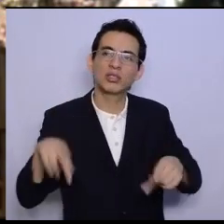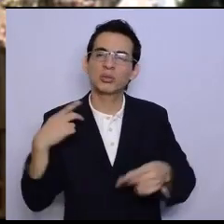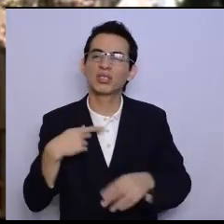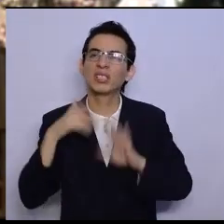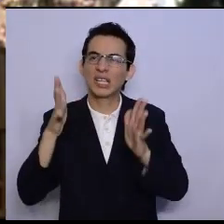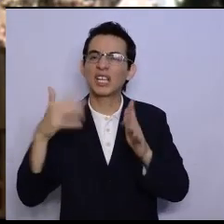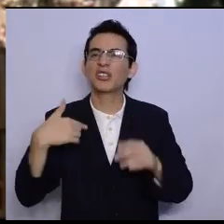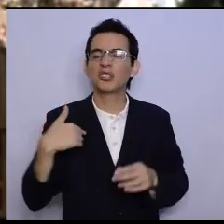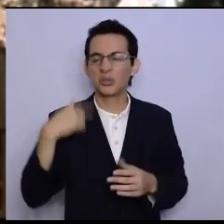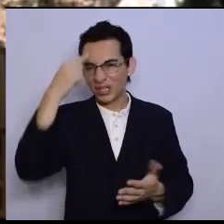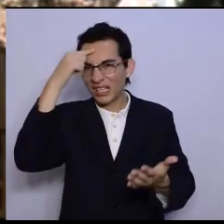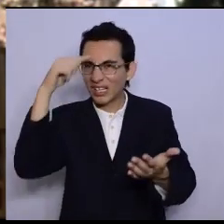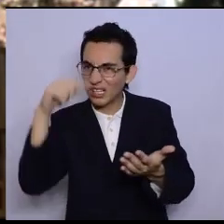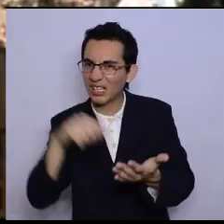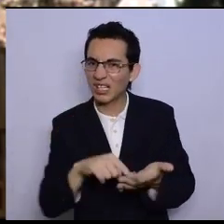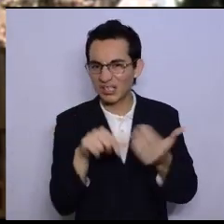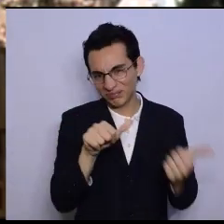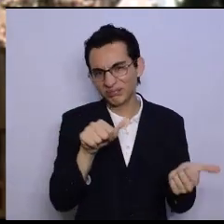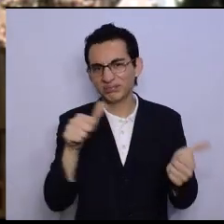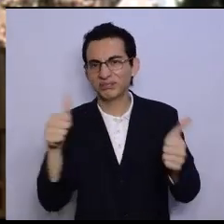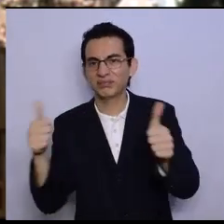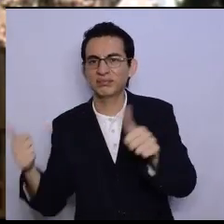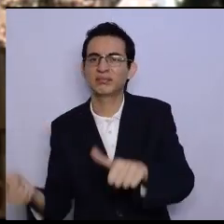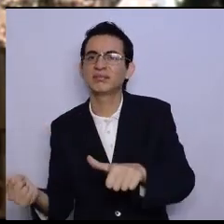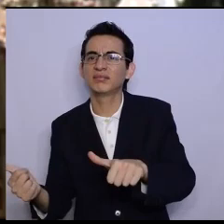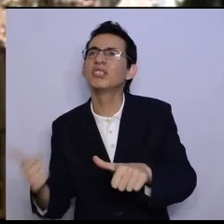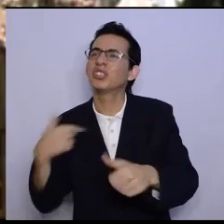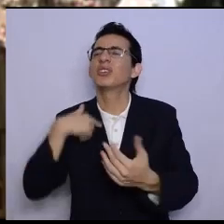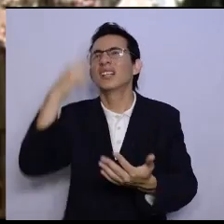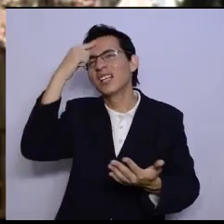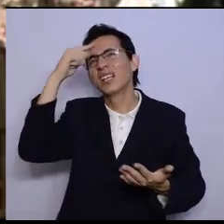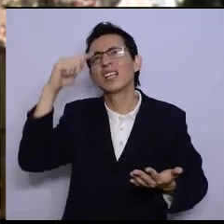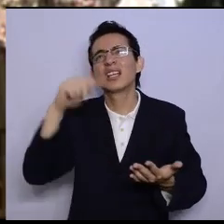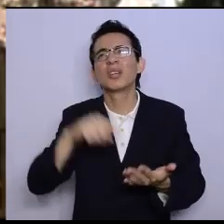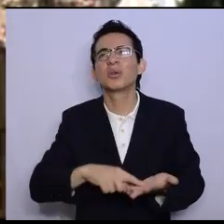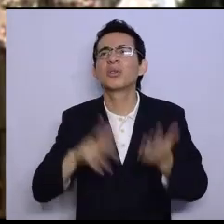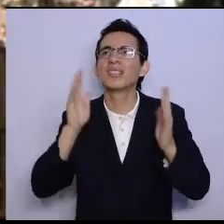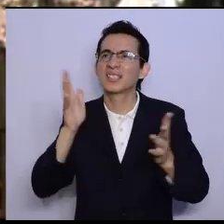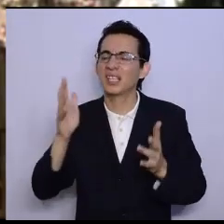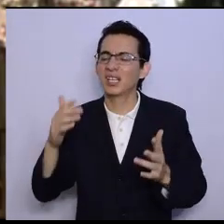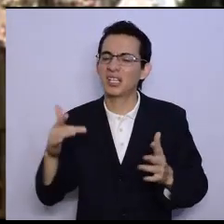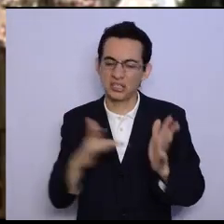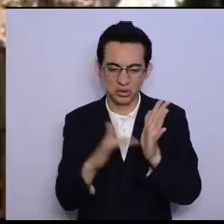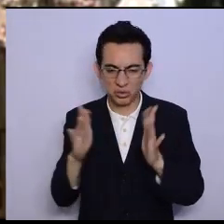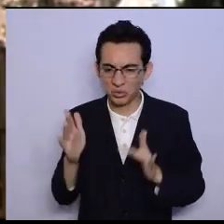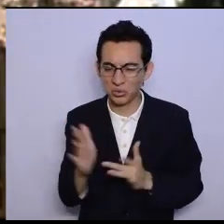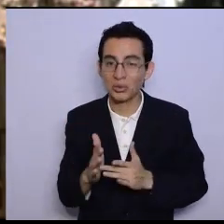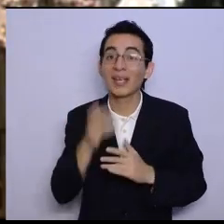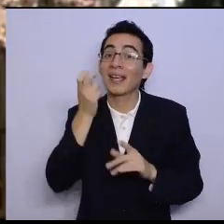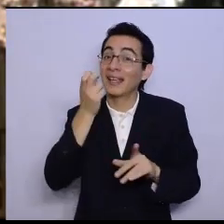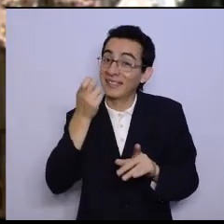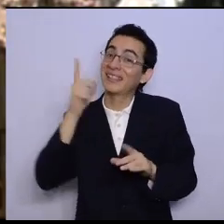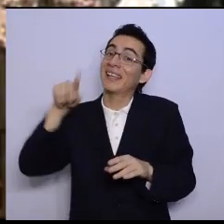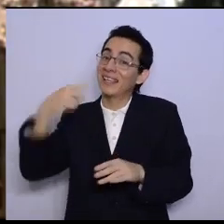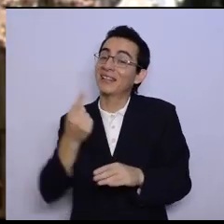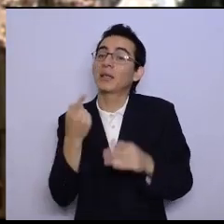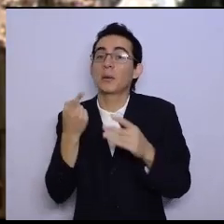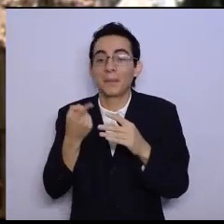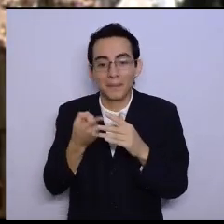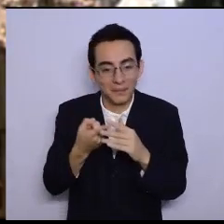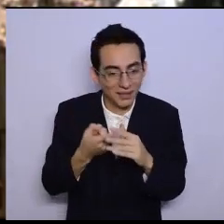pecados en su sangre, naciste de nuevo, en ese momento empezó el proceso de